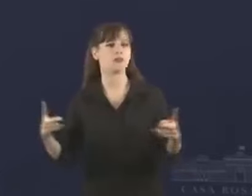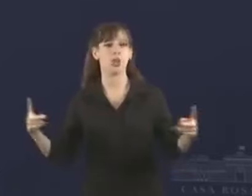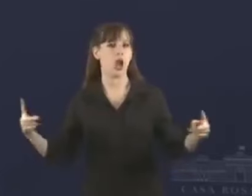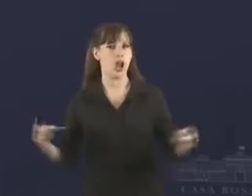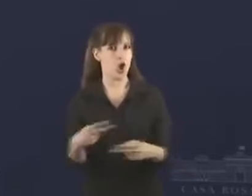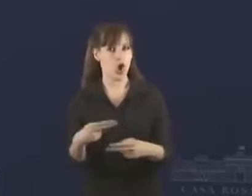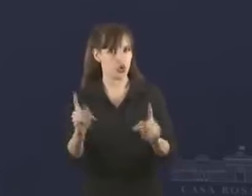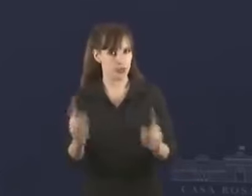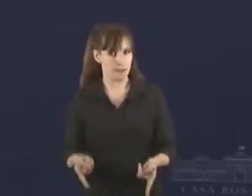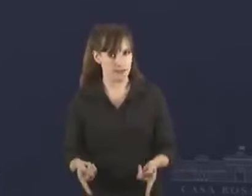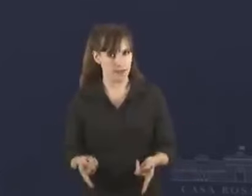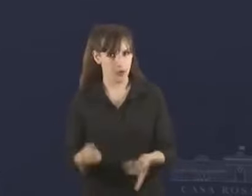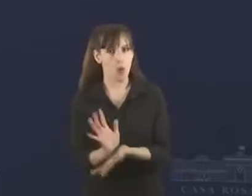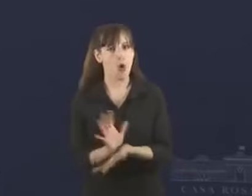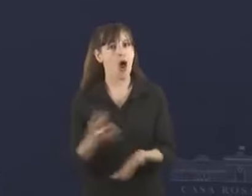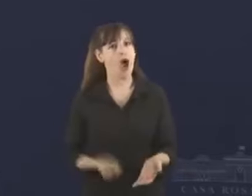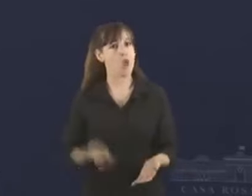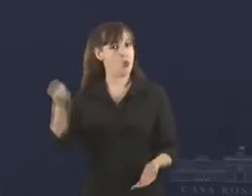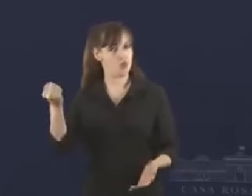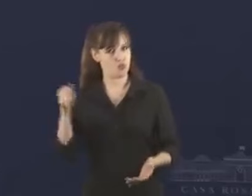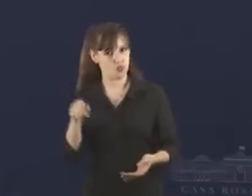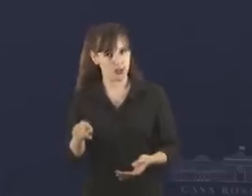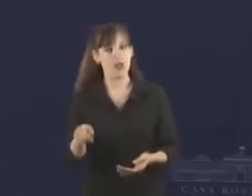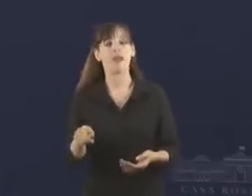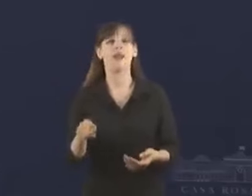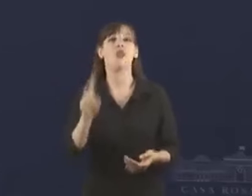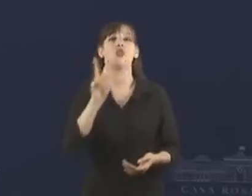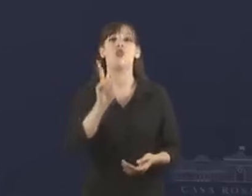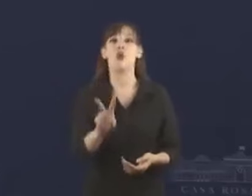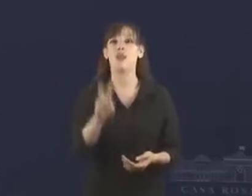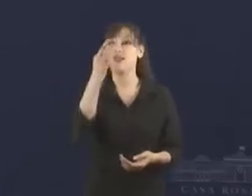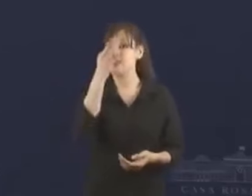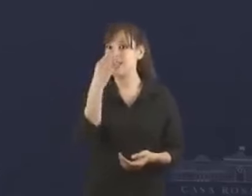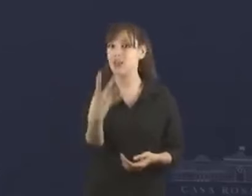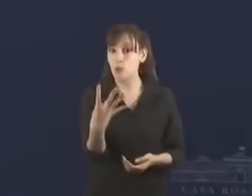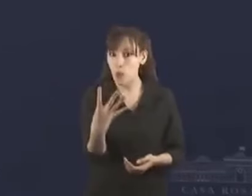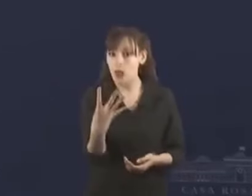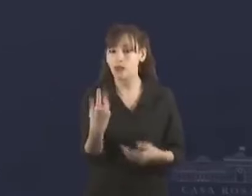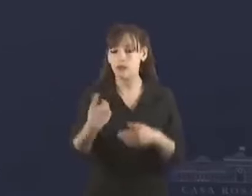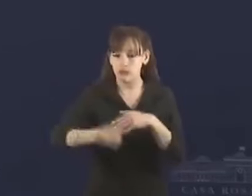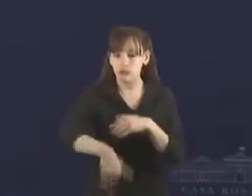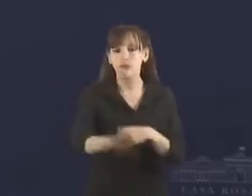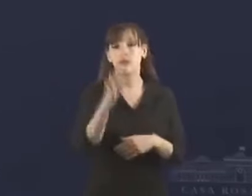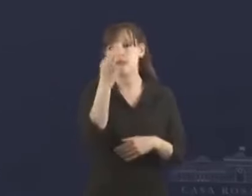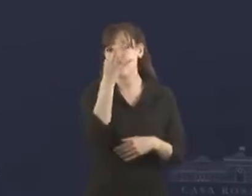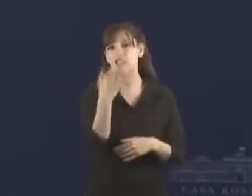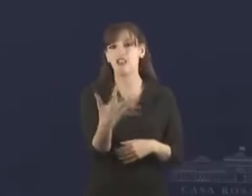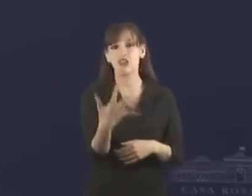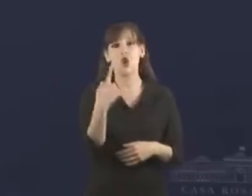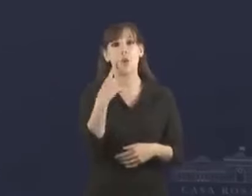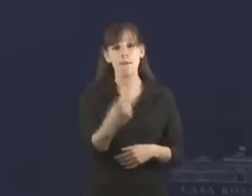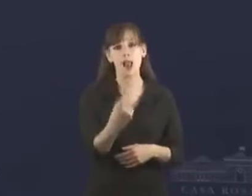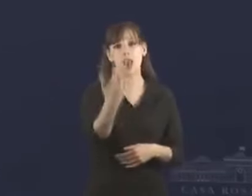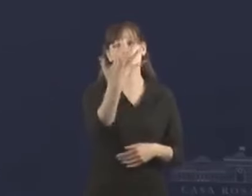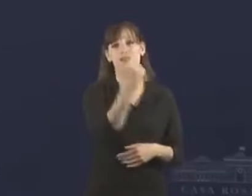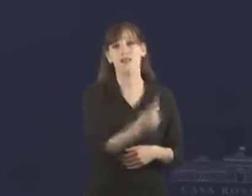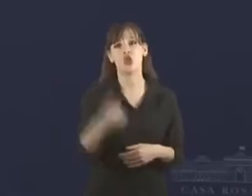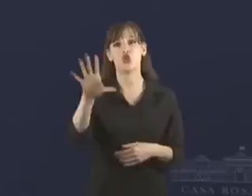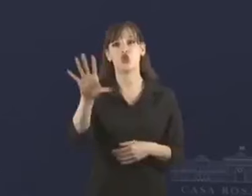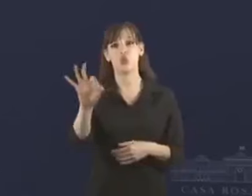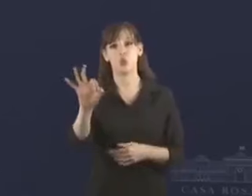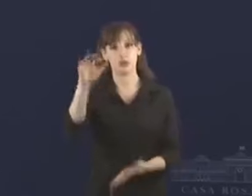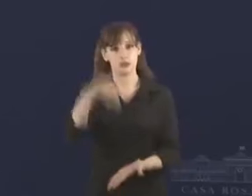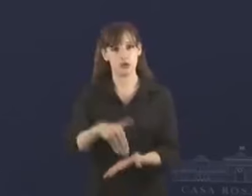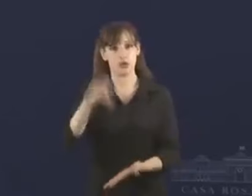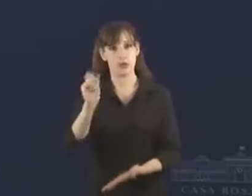los a un recorte total para 2024 de 25.150 millones de pesos va